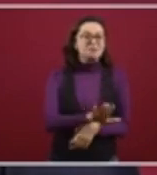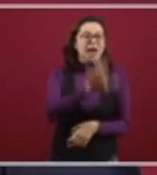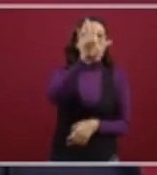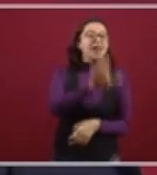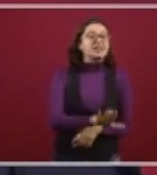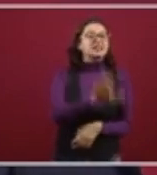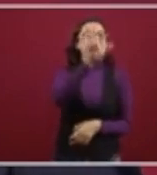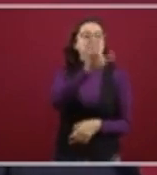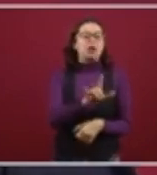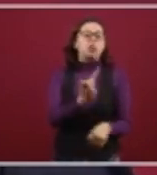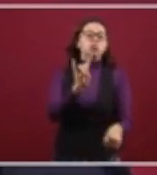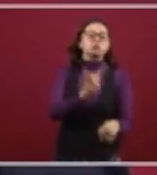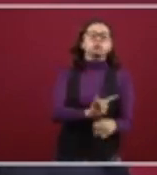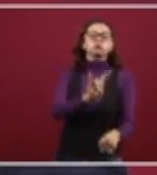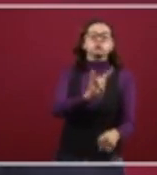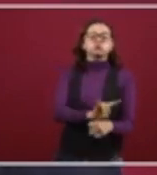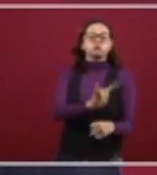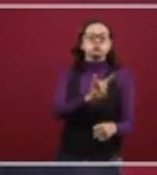pura